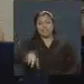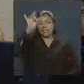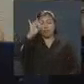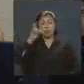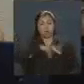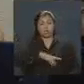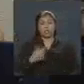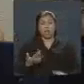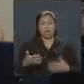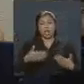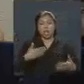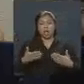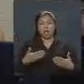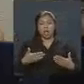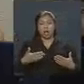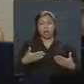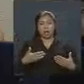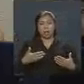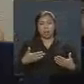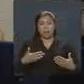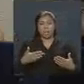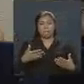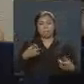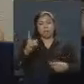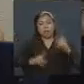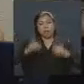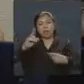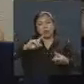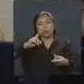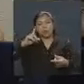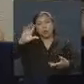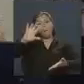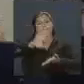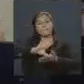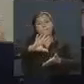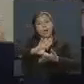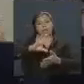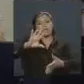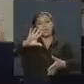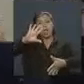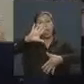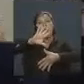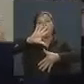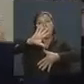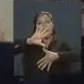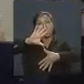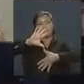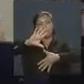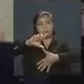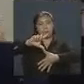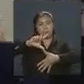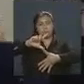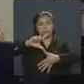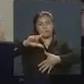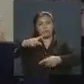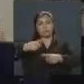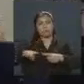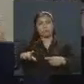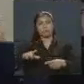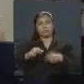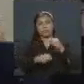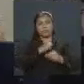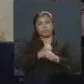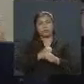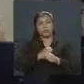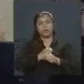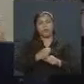y probablemente en algunos países latinoamericanos en los últimos años. El problema de